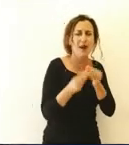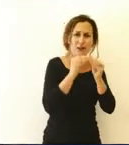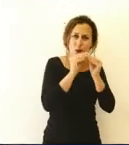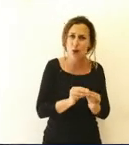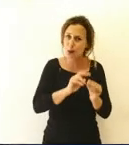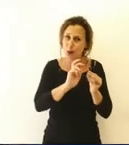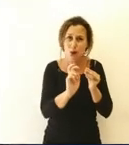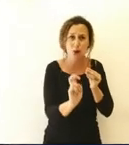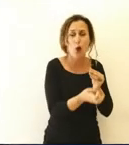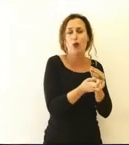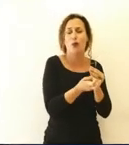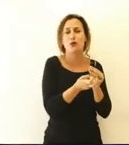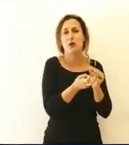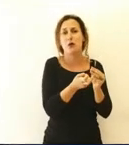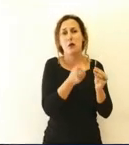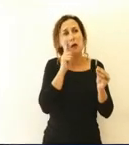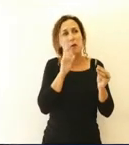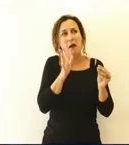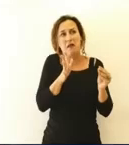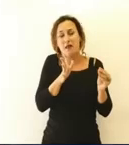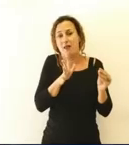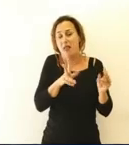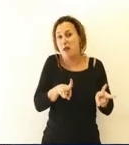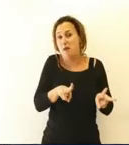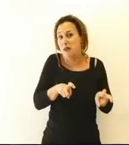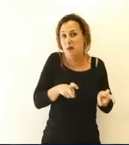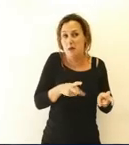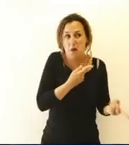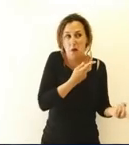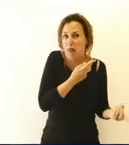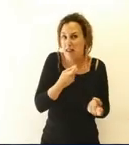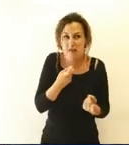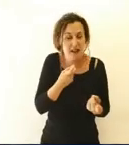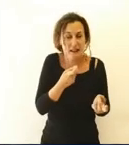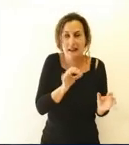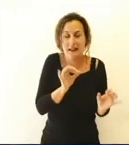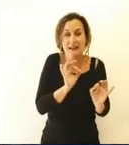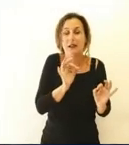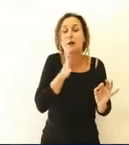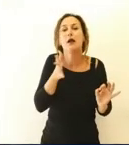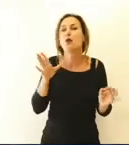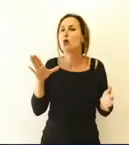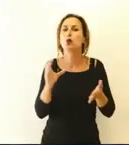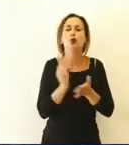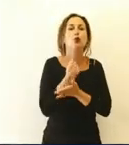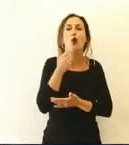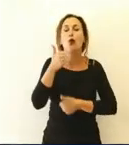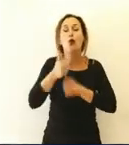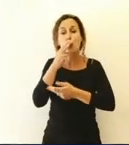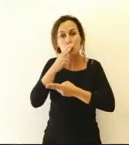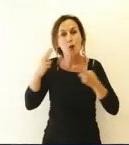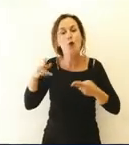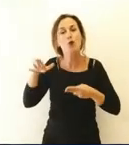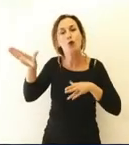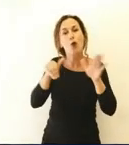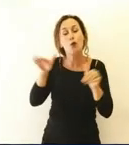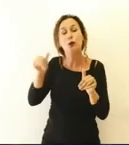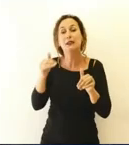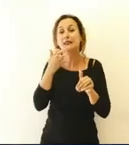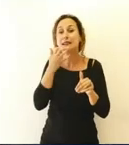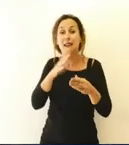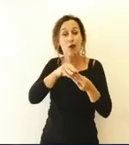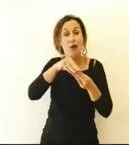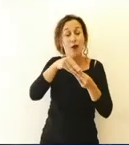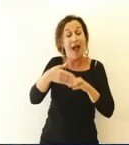aparentemente no los necesitamos para nada, pero en todas las convocatorias que salgan, si no tienes el documento, no te dejan ni presentar